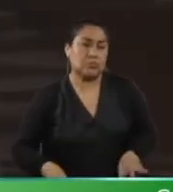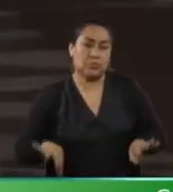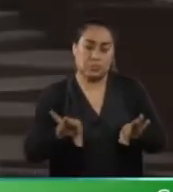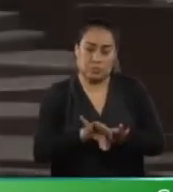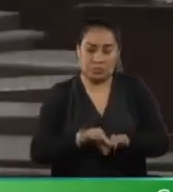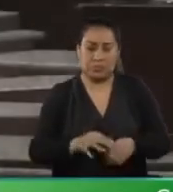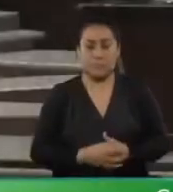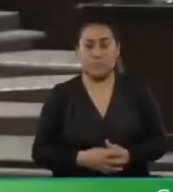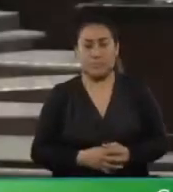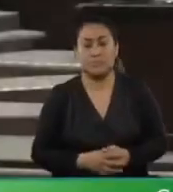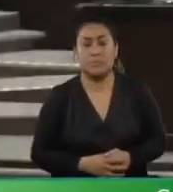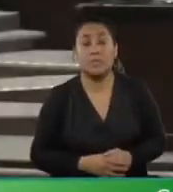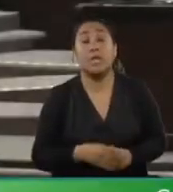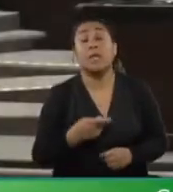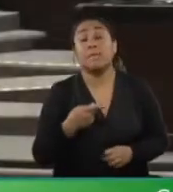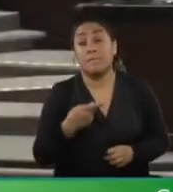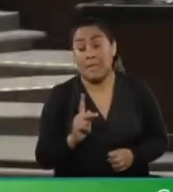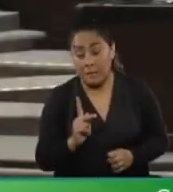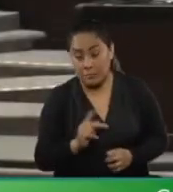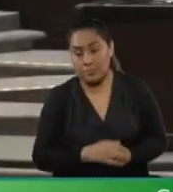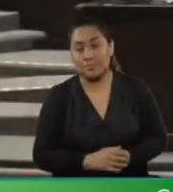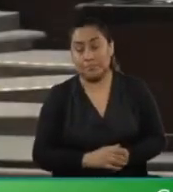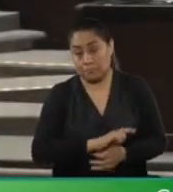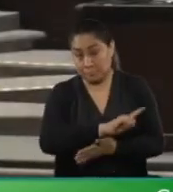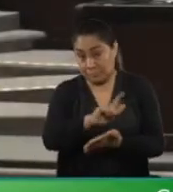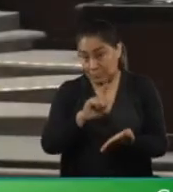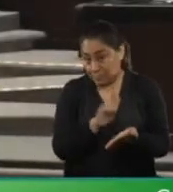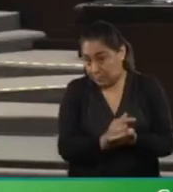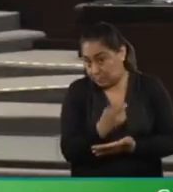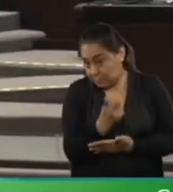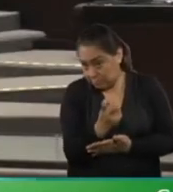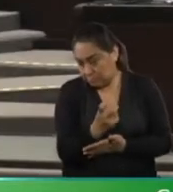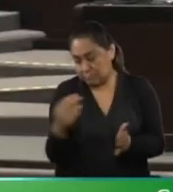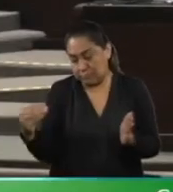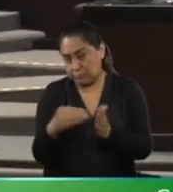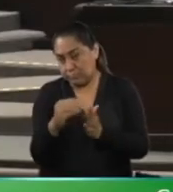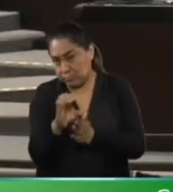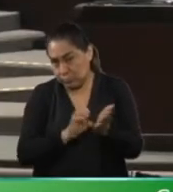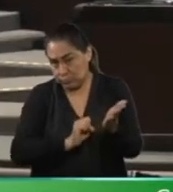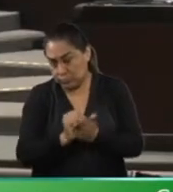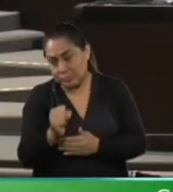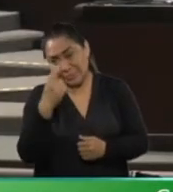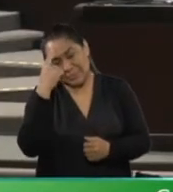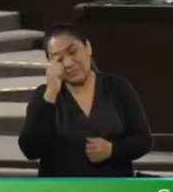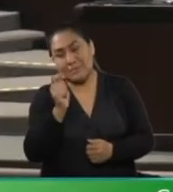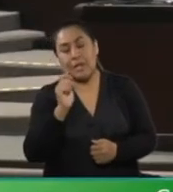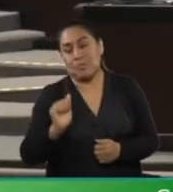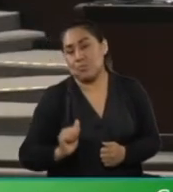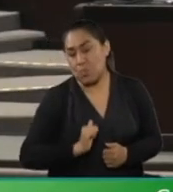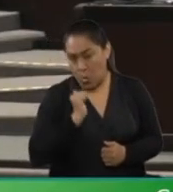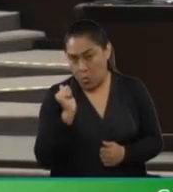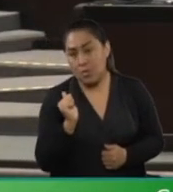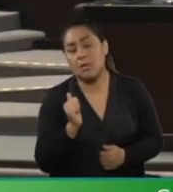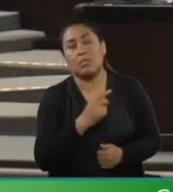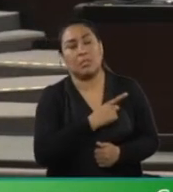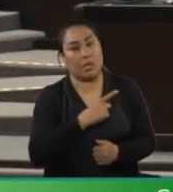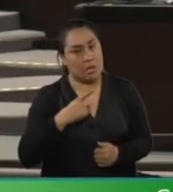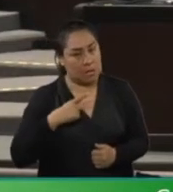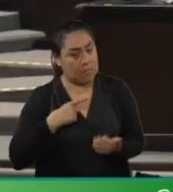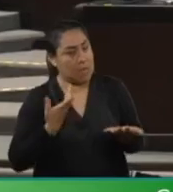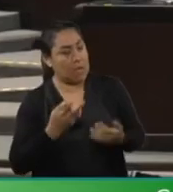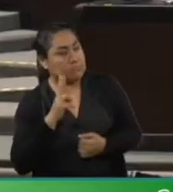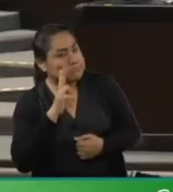fundacional. No obstante, esta reforma constitucional, aprovechando, debería contemplar también